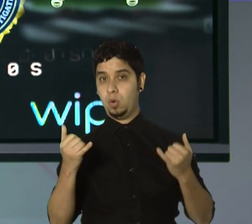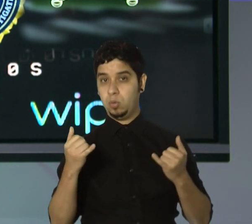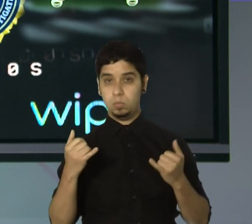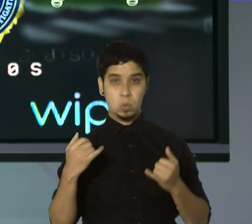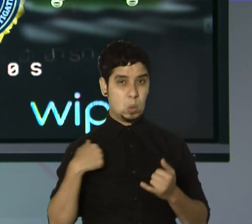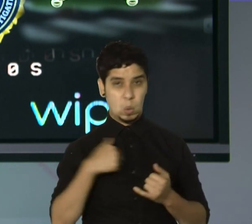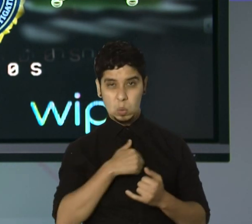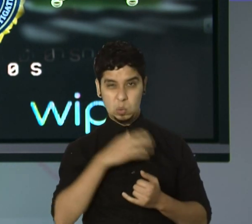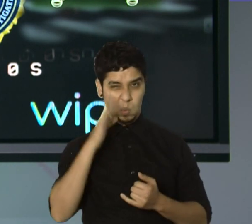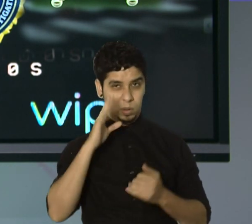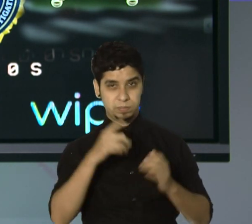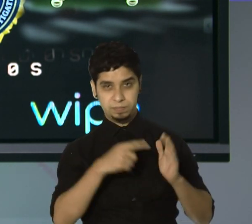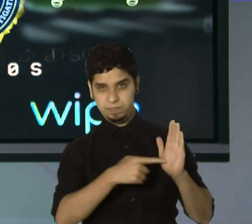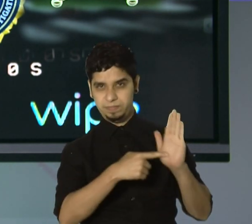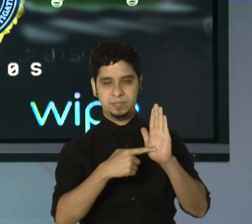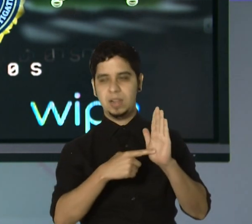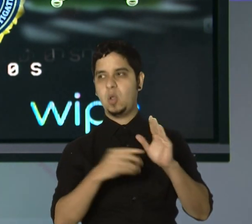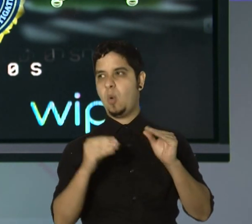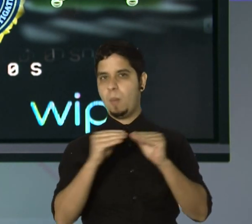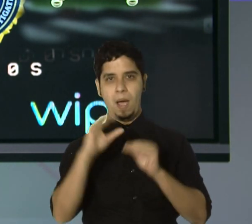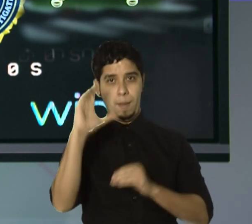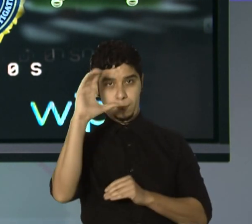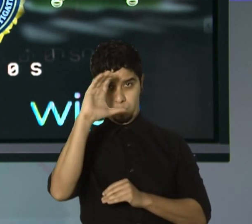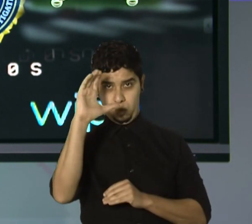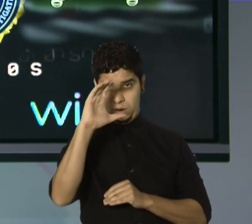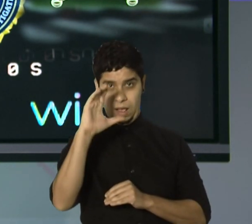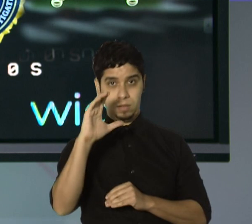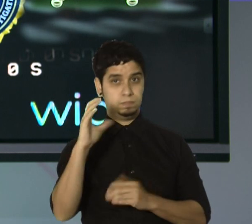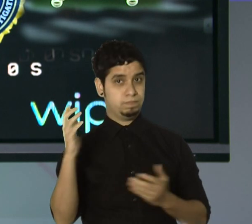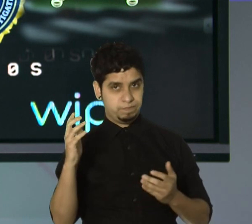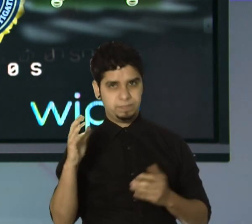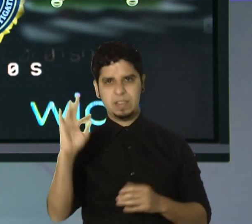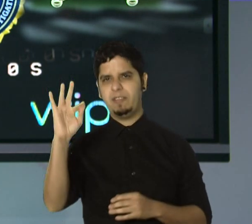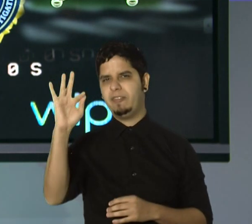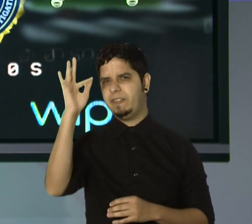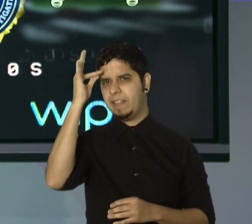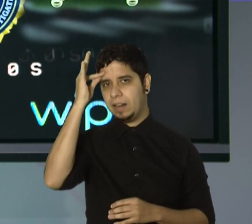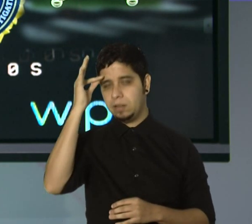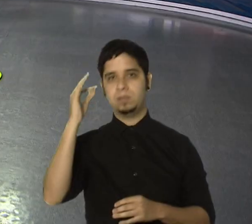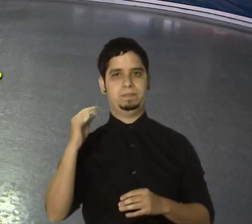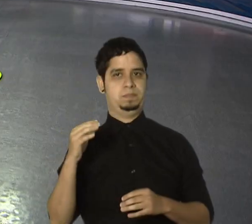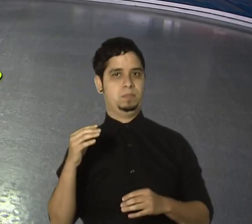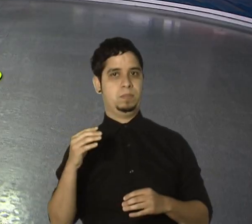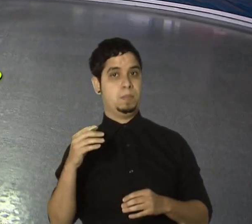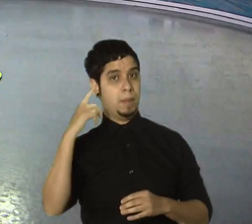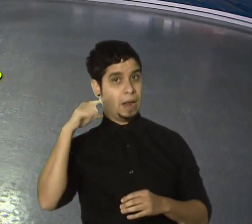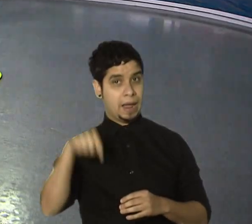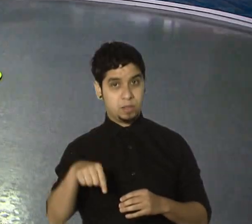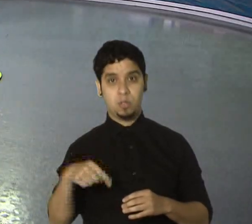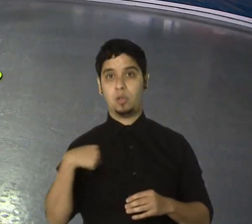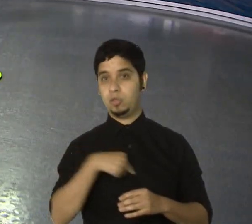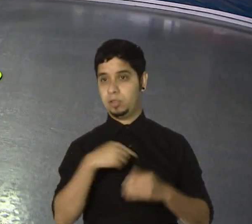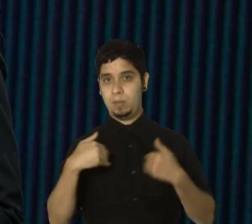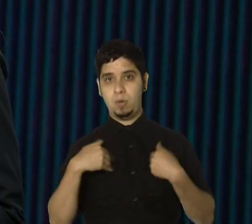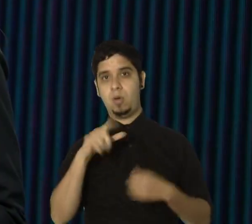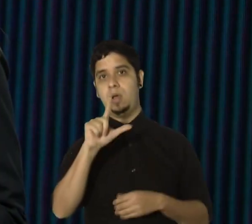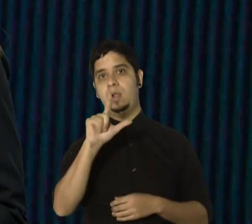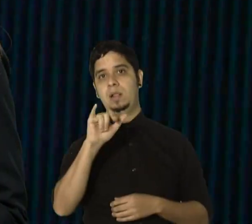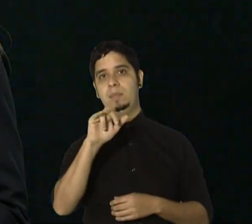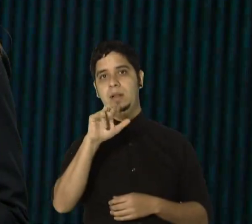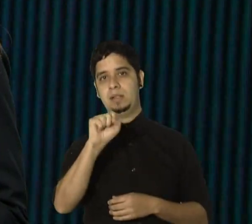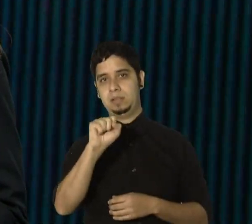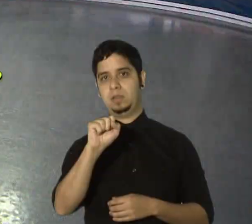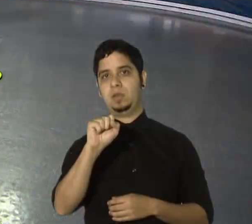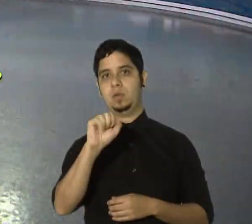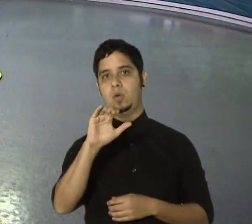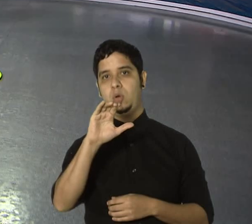traer los Más Buscados a nivel federal. Y para esto, contamos con la presencia de Limaris Cruz y